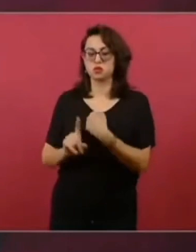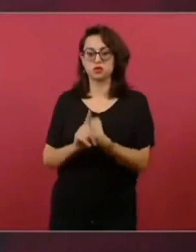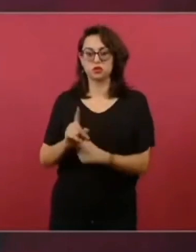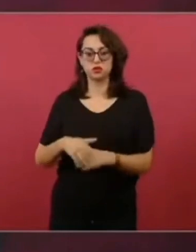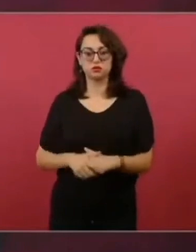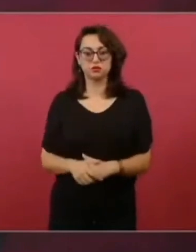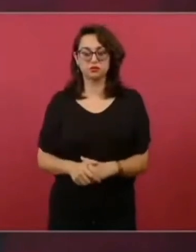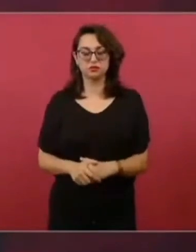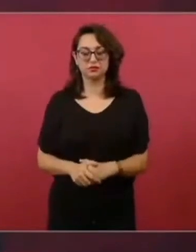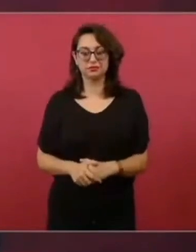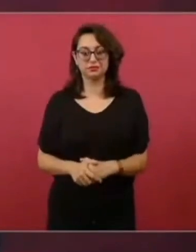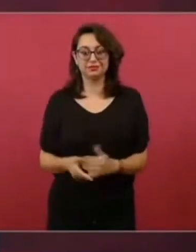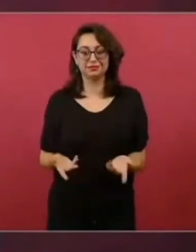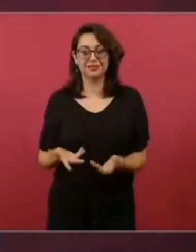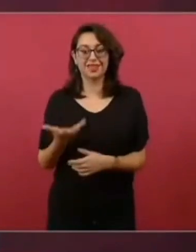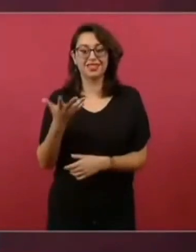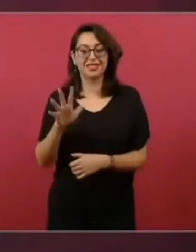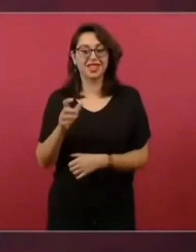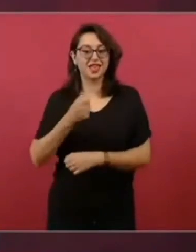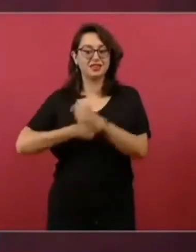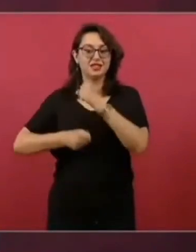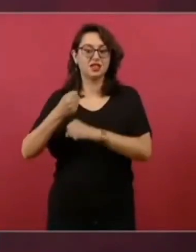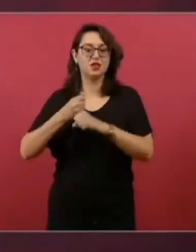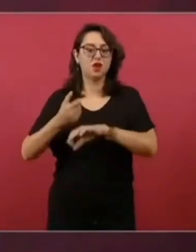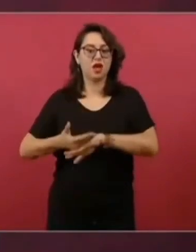Hace 10 años.